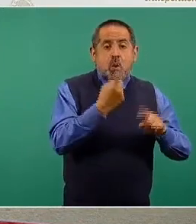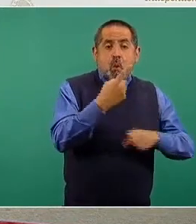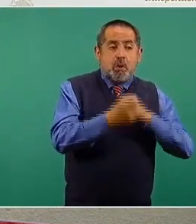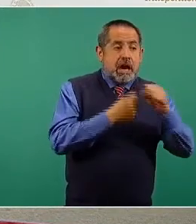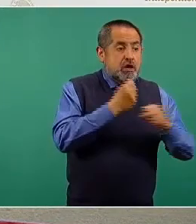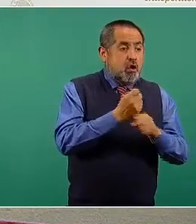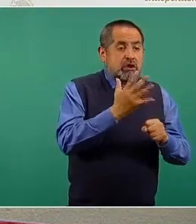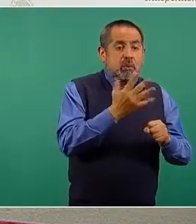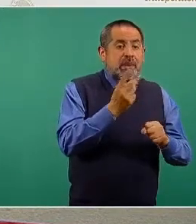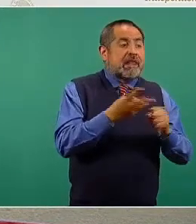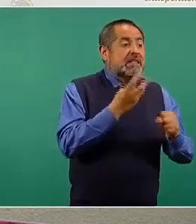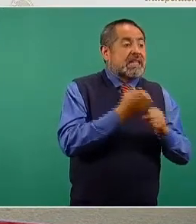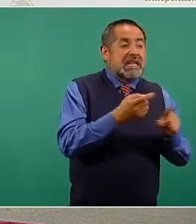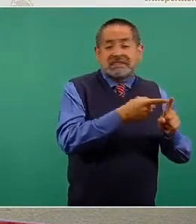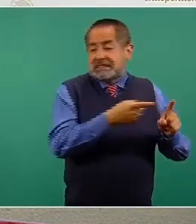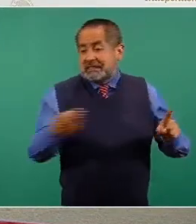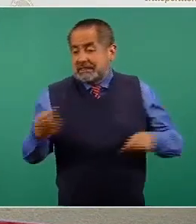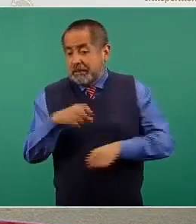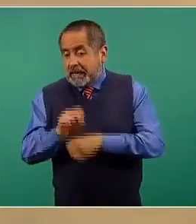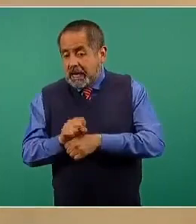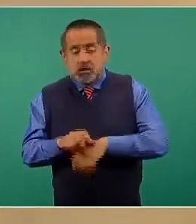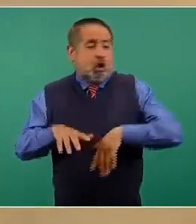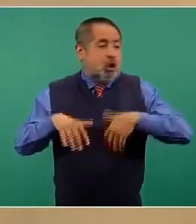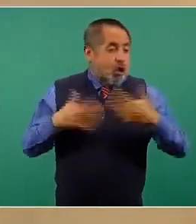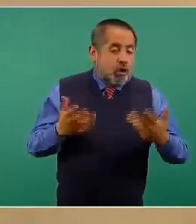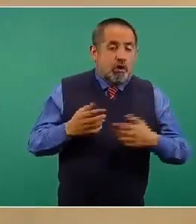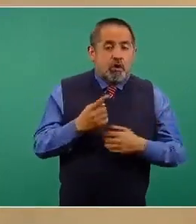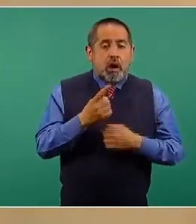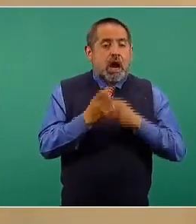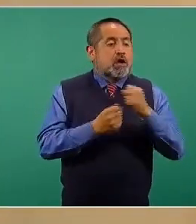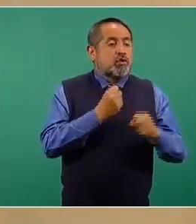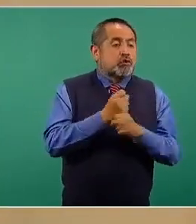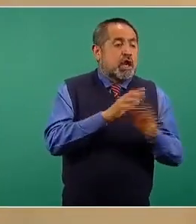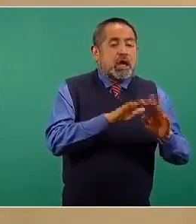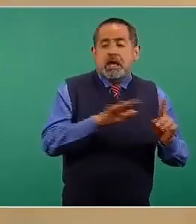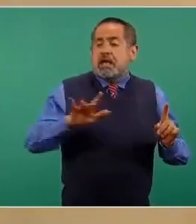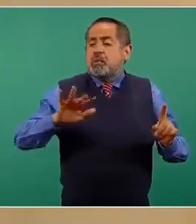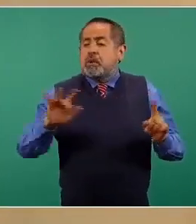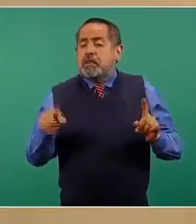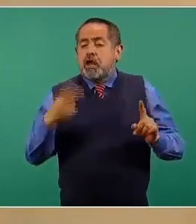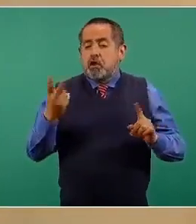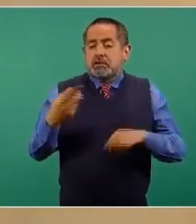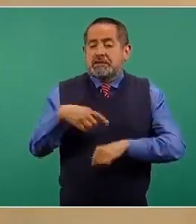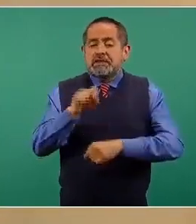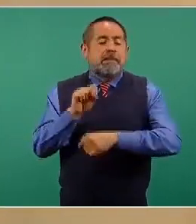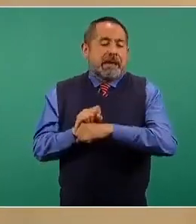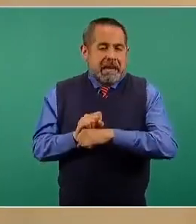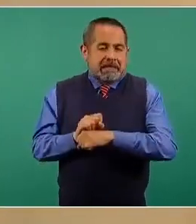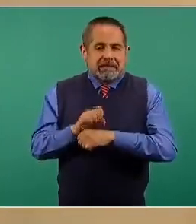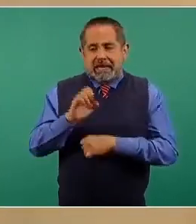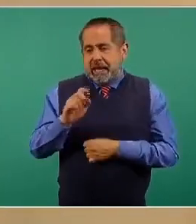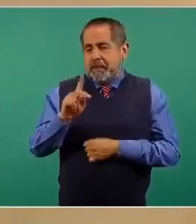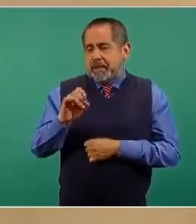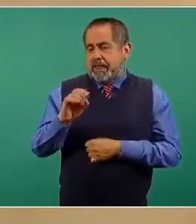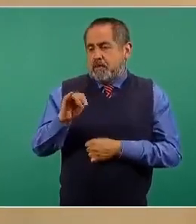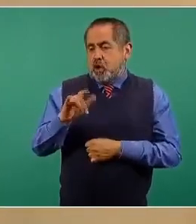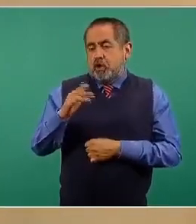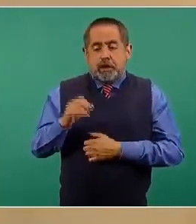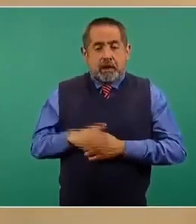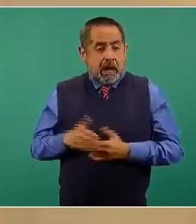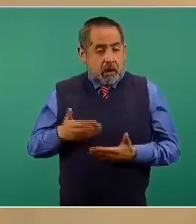semanas epidemiológicas y existen años que tienen 52 semanas epidemiológicas. Este año,